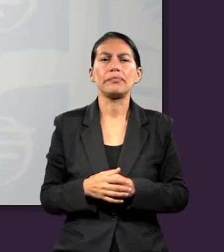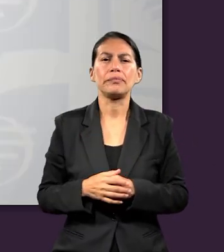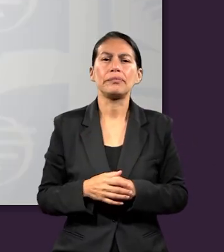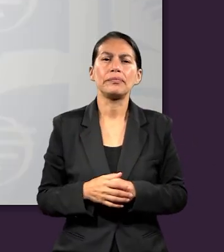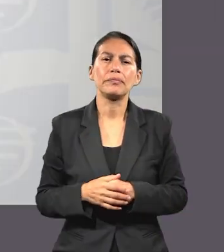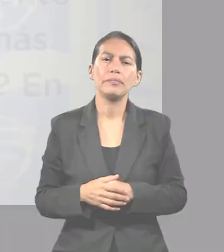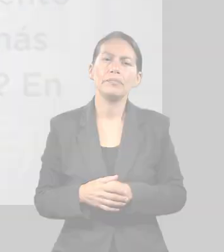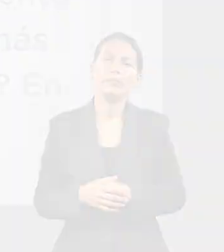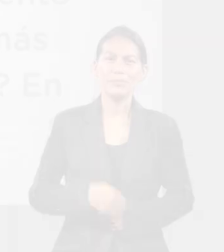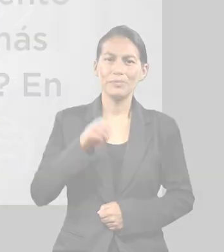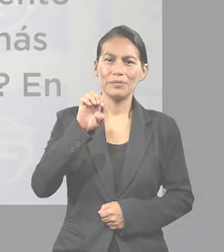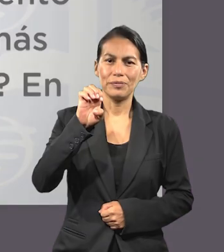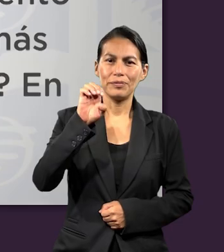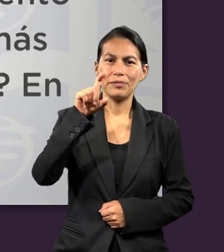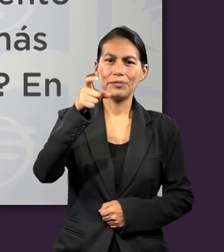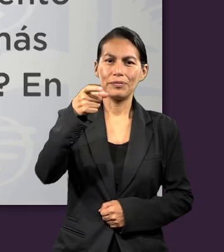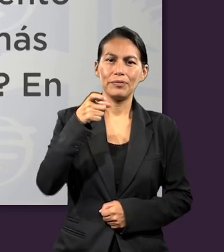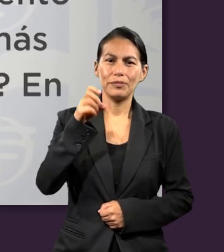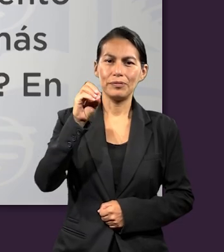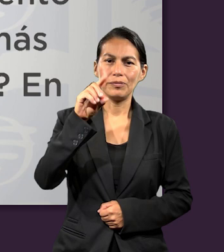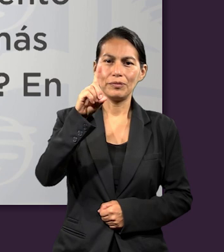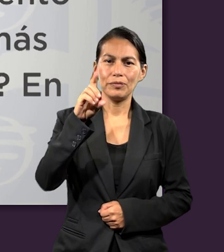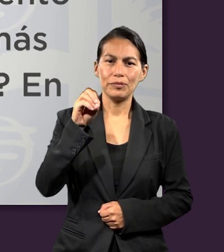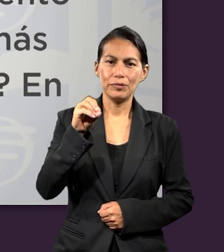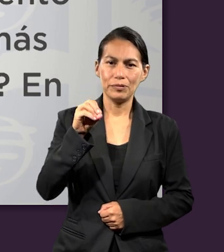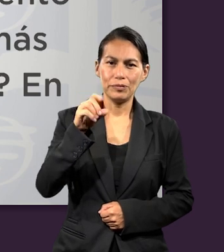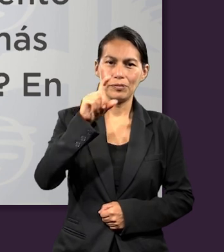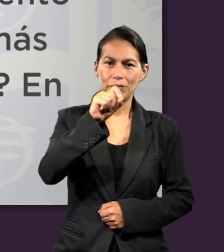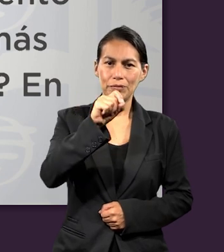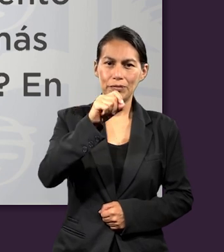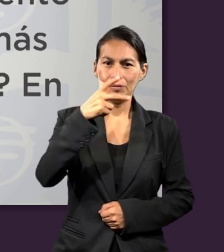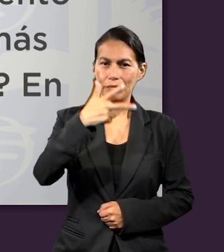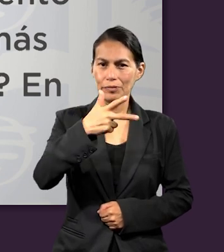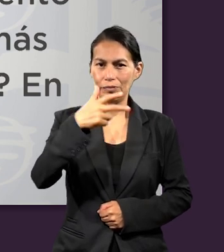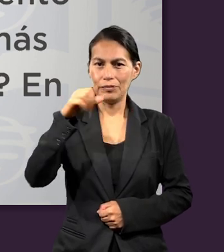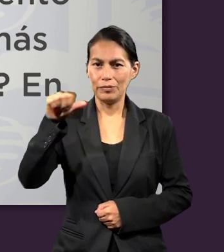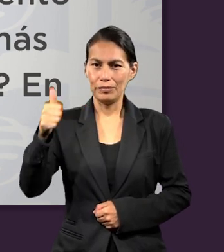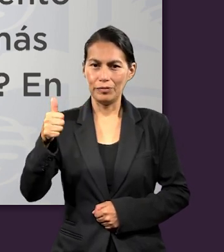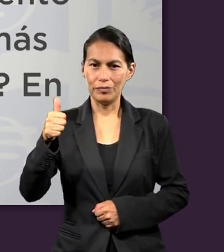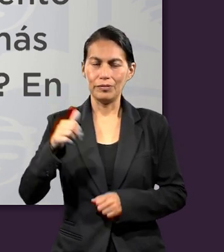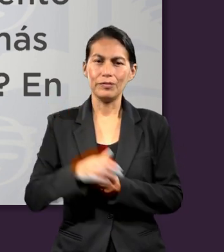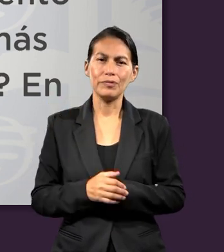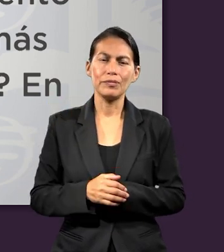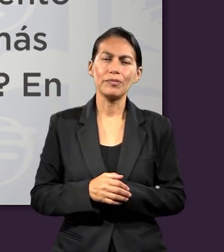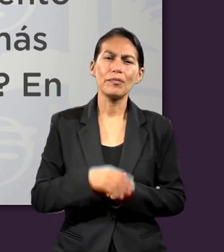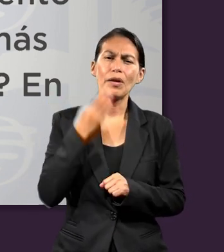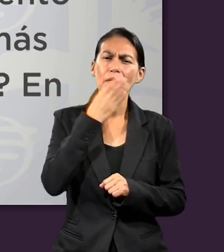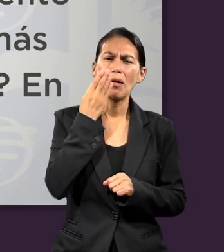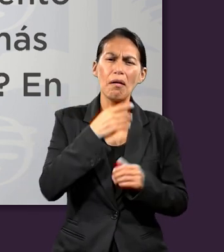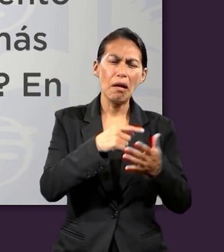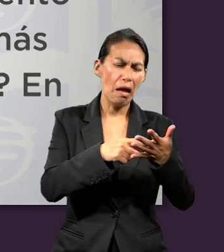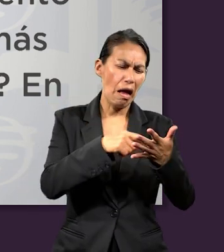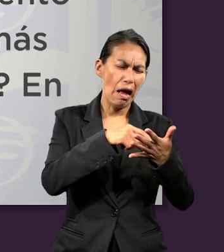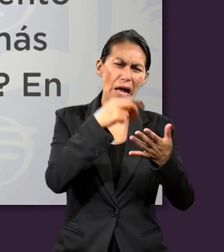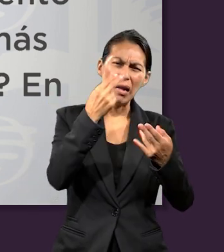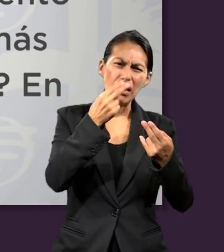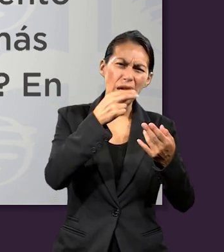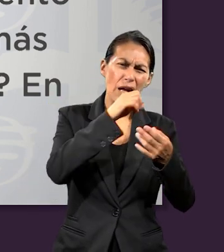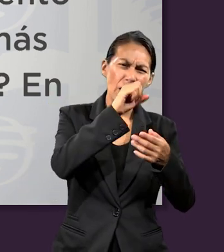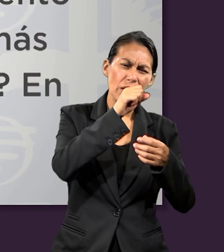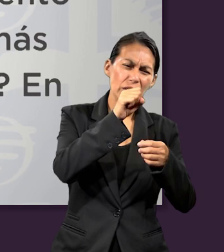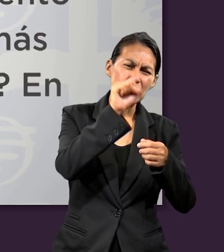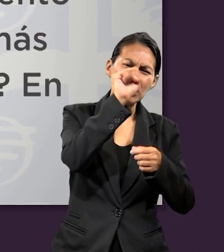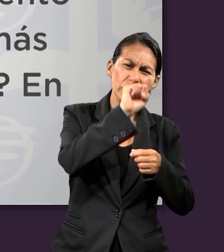del experto Qué elementos de un sello bíblico se encuentra en el mandamiento del sábado en